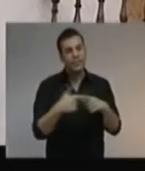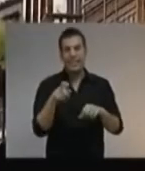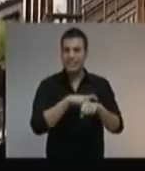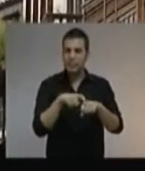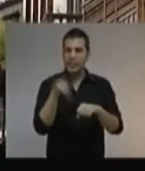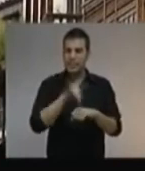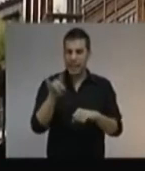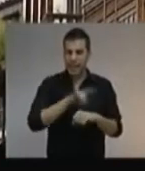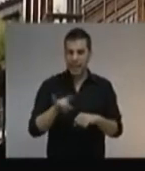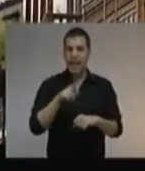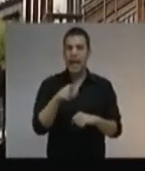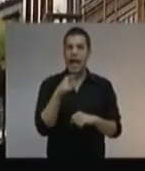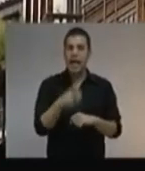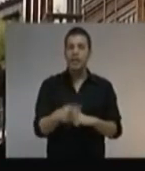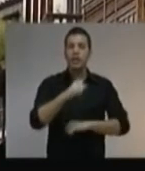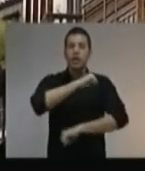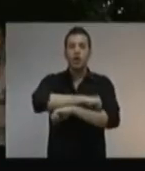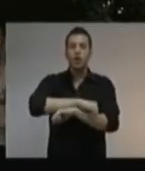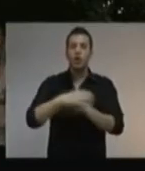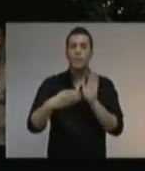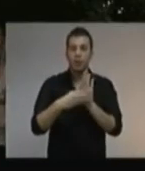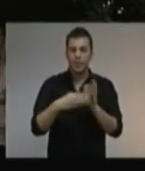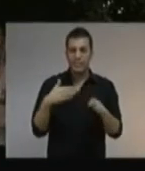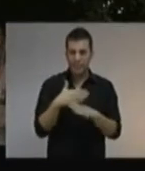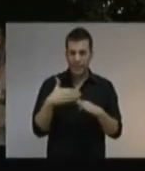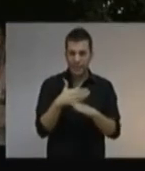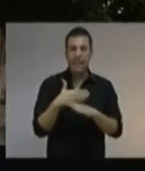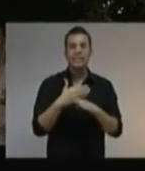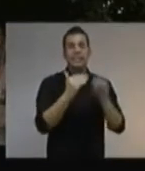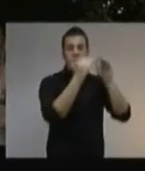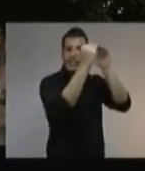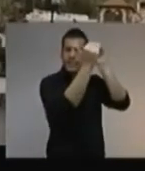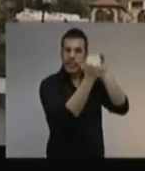sus característicos balcones de madera con techumbre de teja.